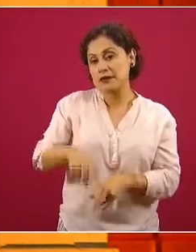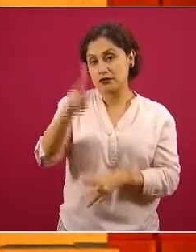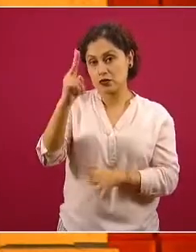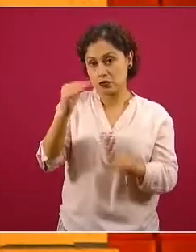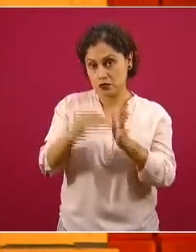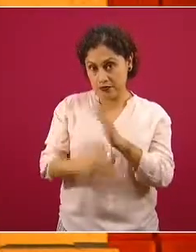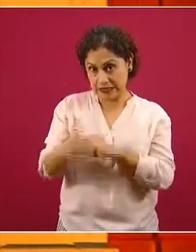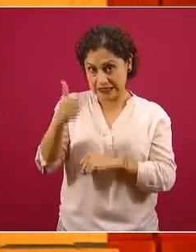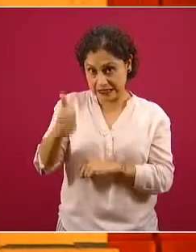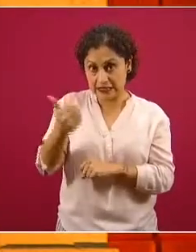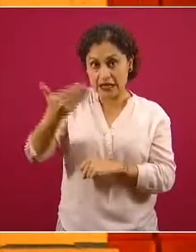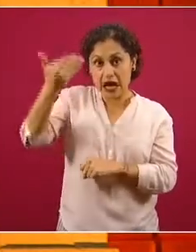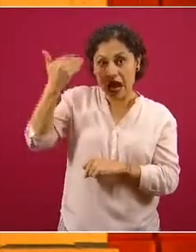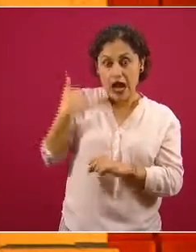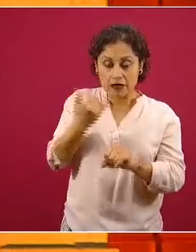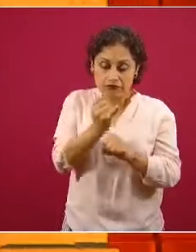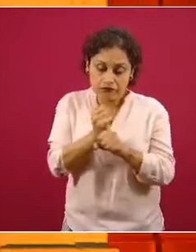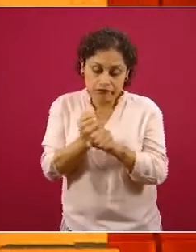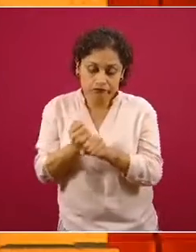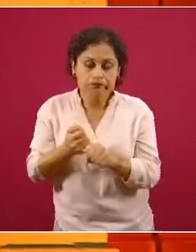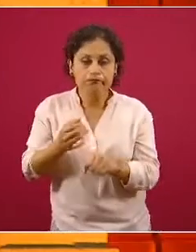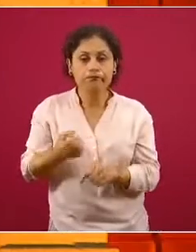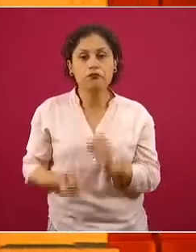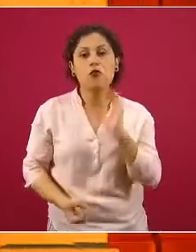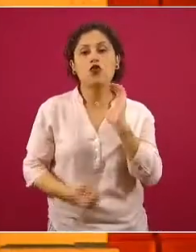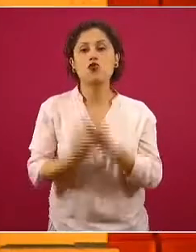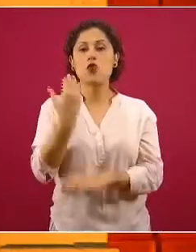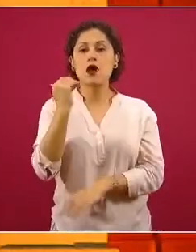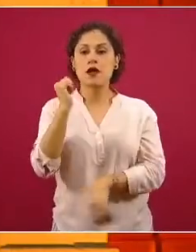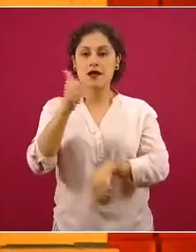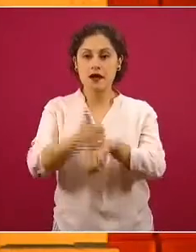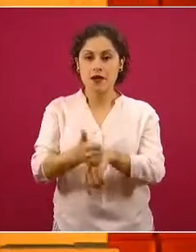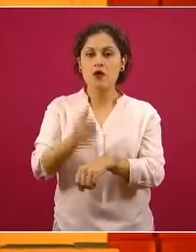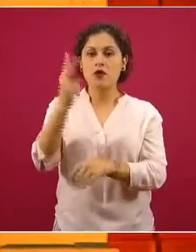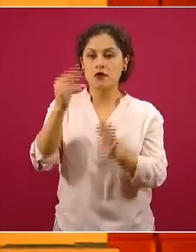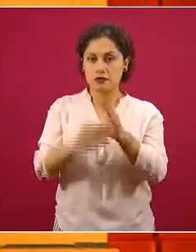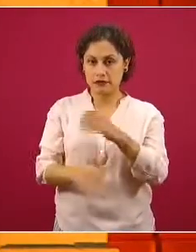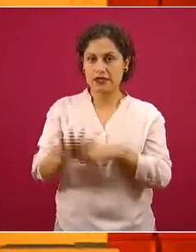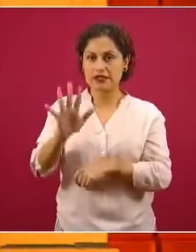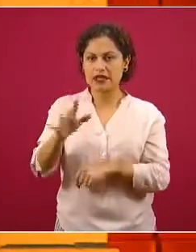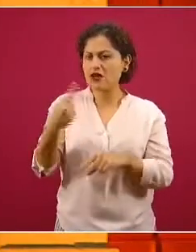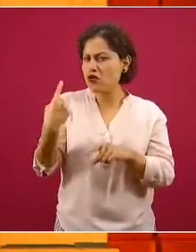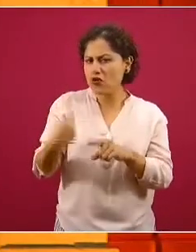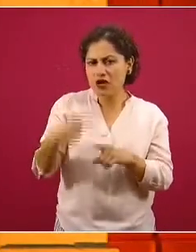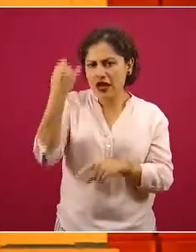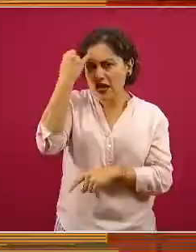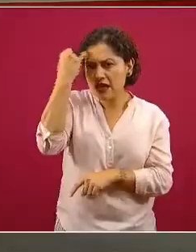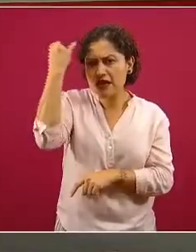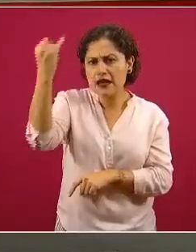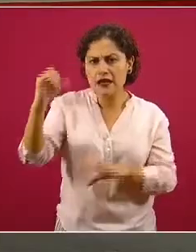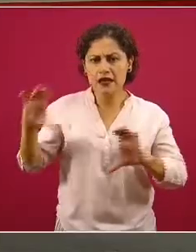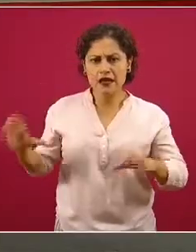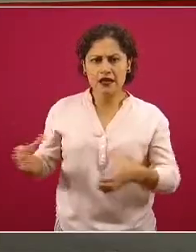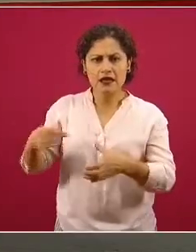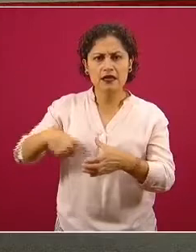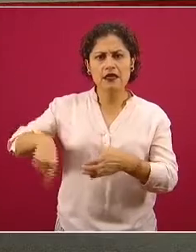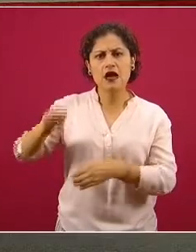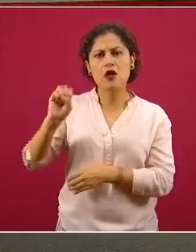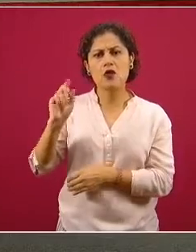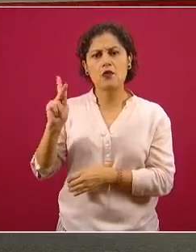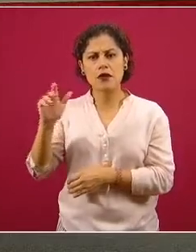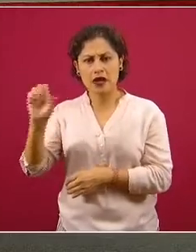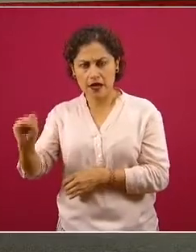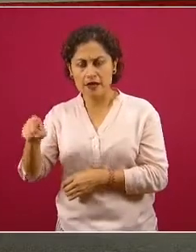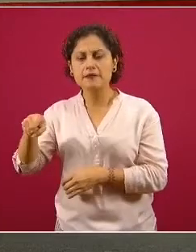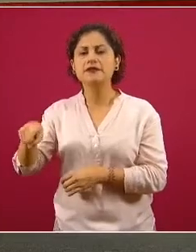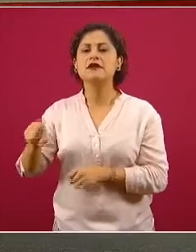2005. ¿Quién lo diseñó? Un conjunto de personas expertas, principalmente de la Organización Panamericana de la Salud y los Centros de